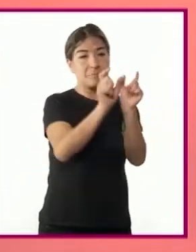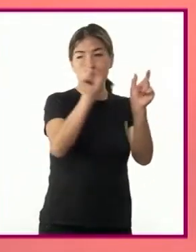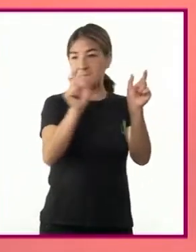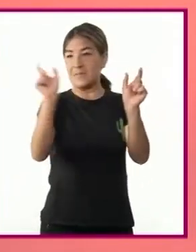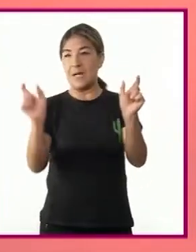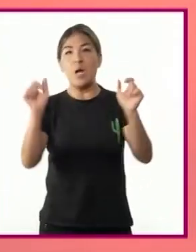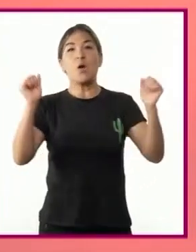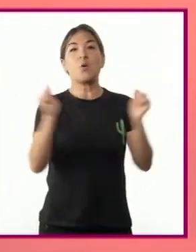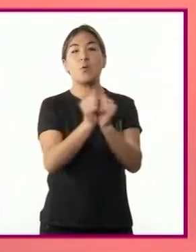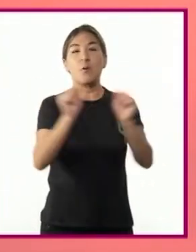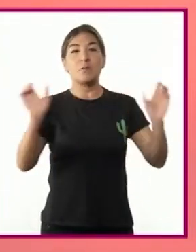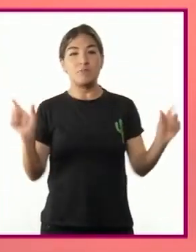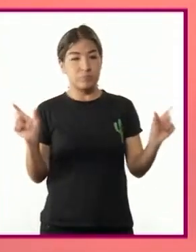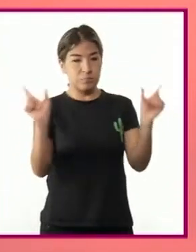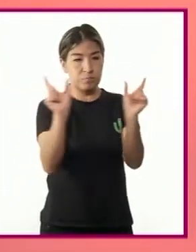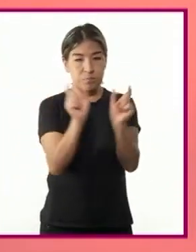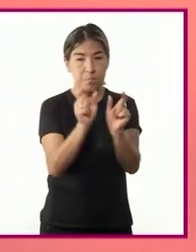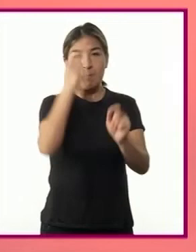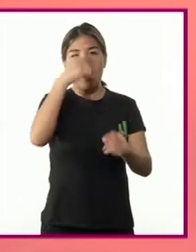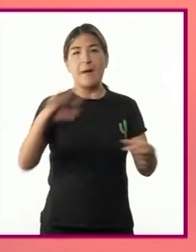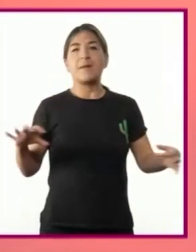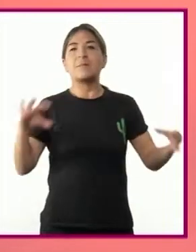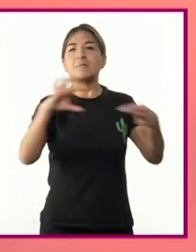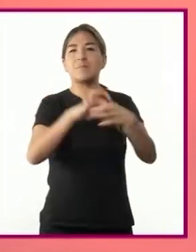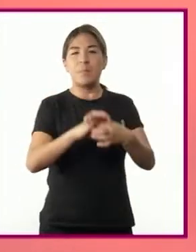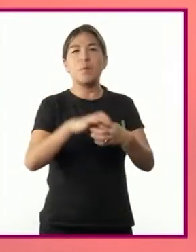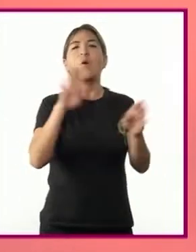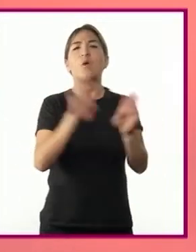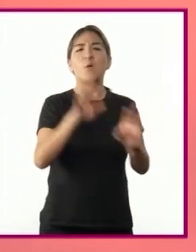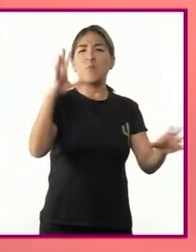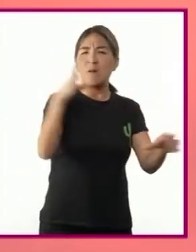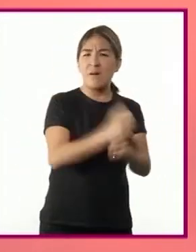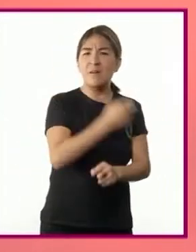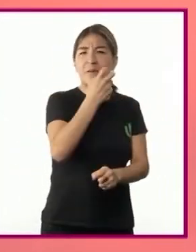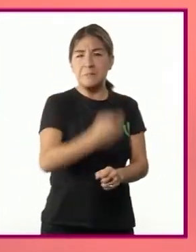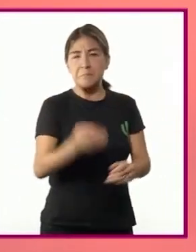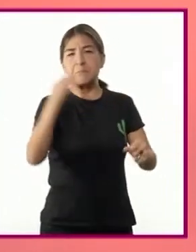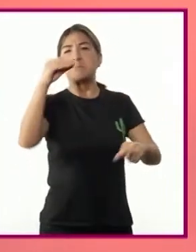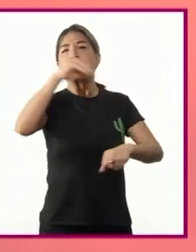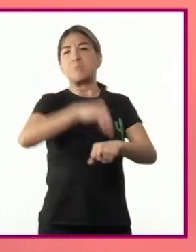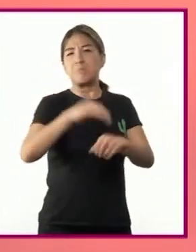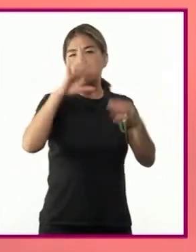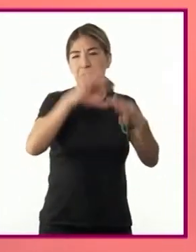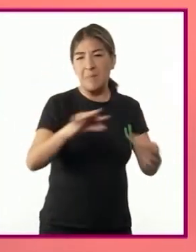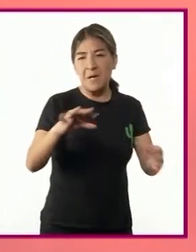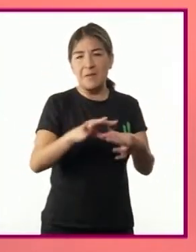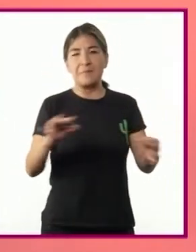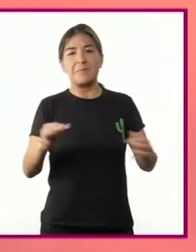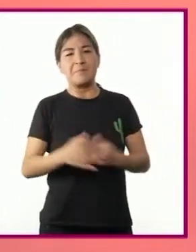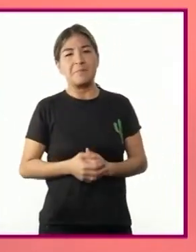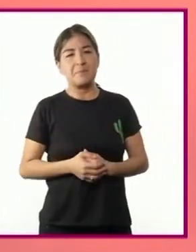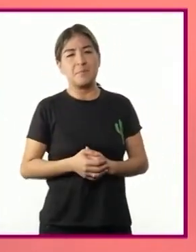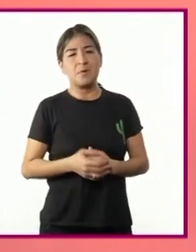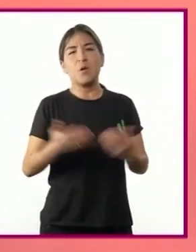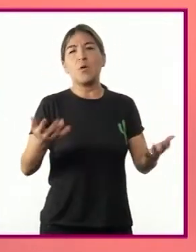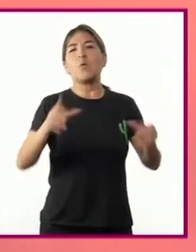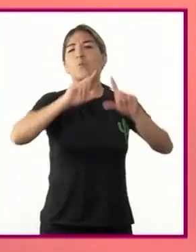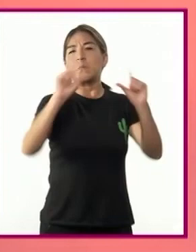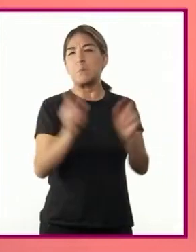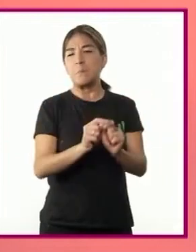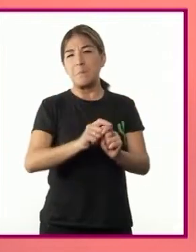enlazan para expresar una descripción, argumento, explicación o